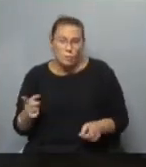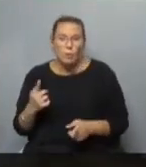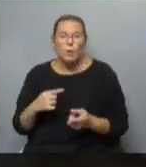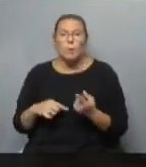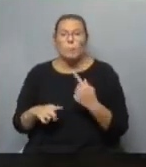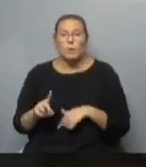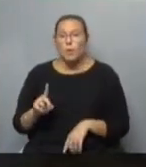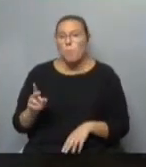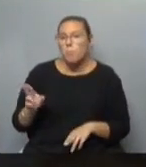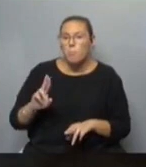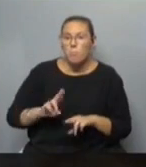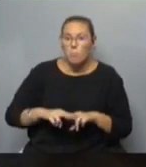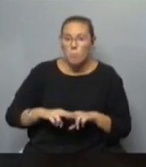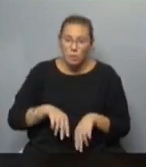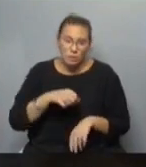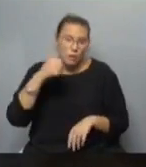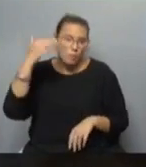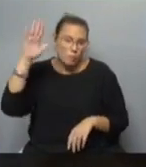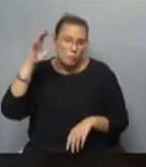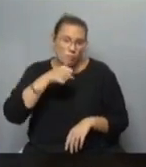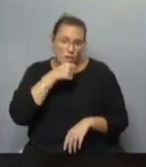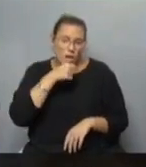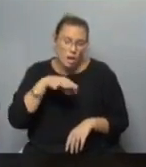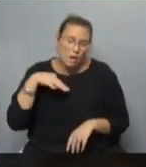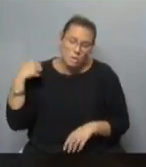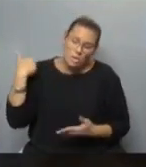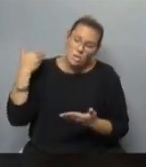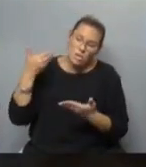Pero la muerte puede ser en la vejez, ¿no? Cuando viviste toda una vida...